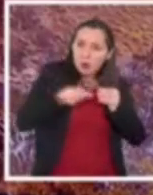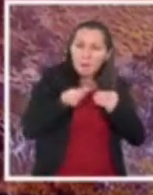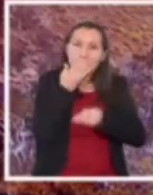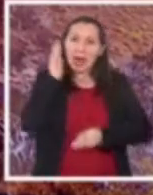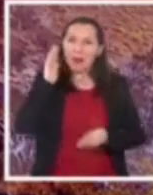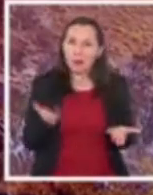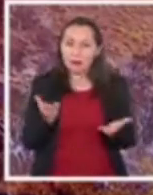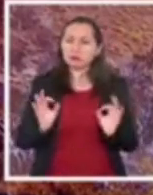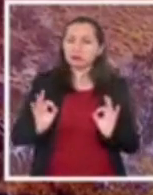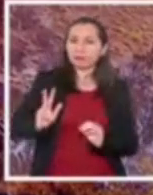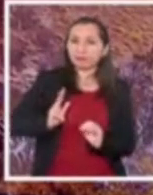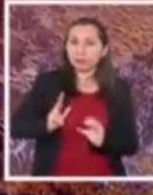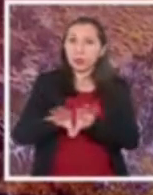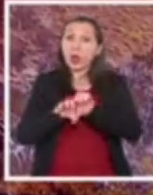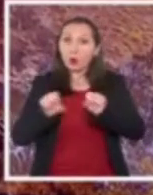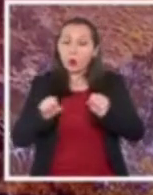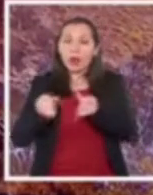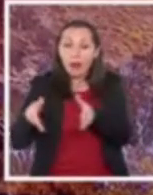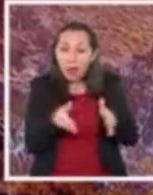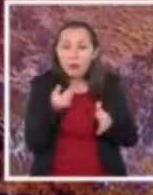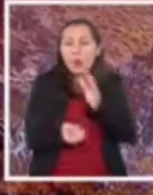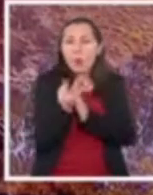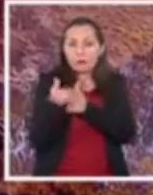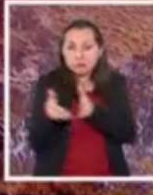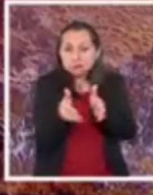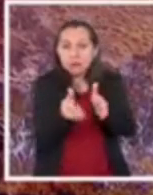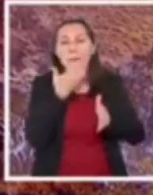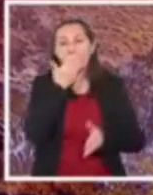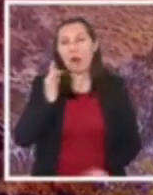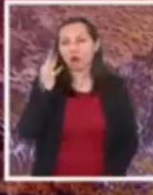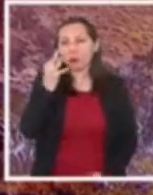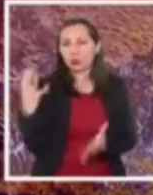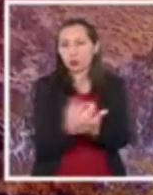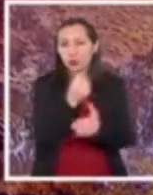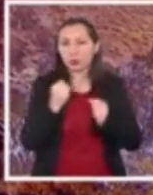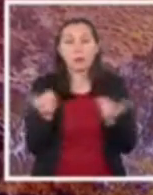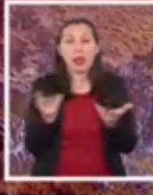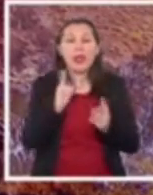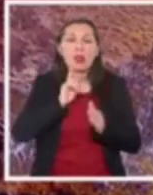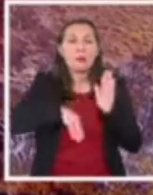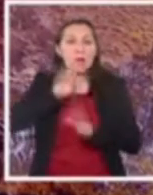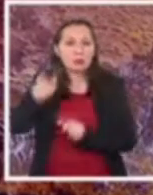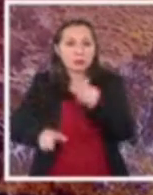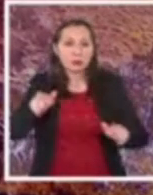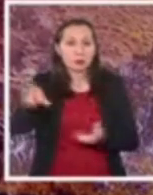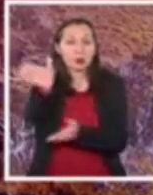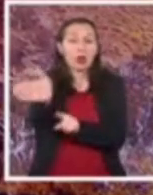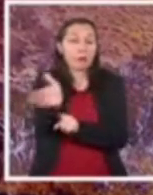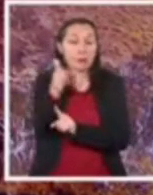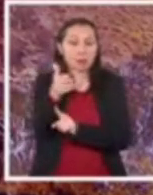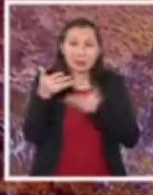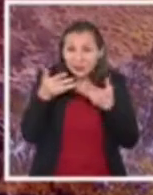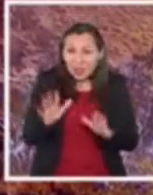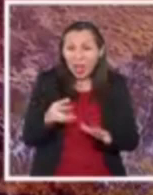nos demanda estar a la altura de los acuerdos que nos abran caminos para alcanzar un mejor futuro para las mayorías de nuestra Patria y les digo